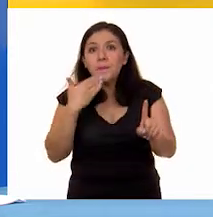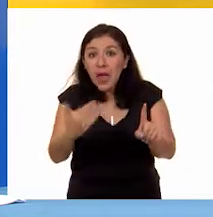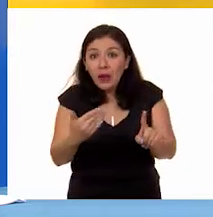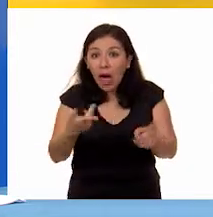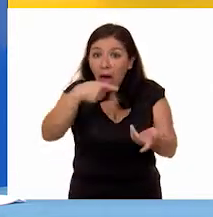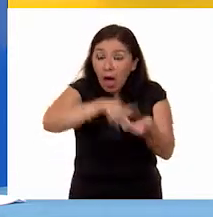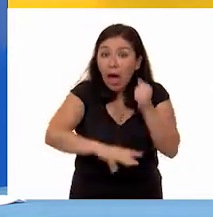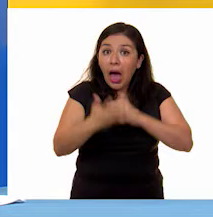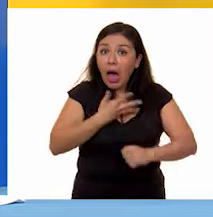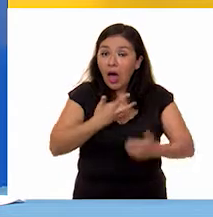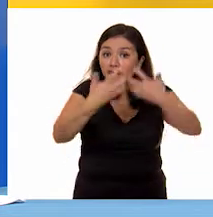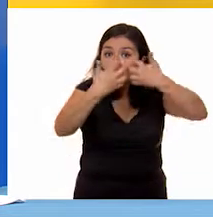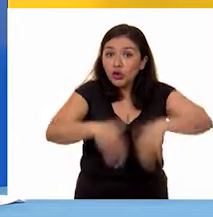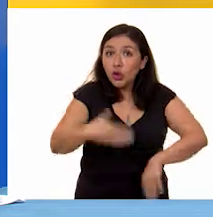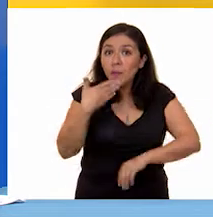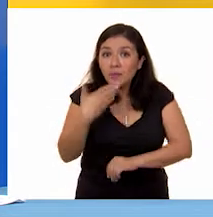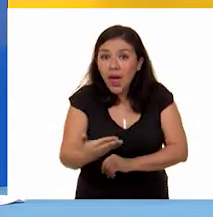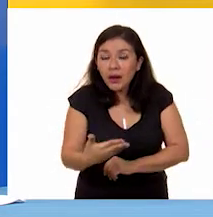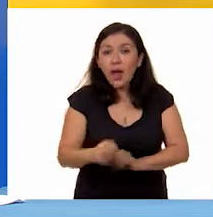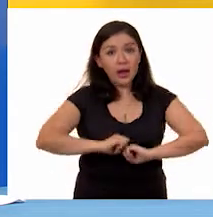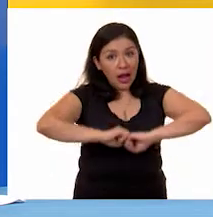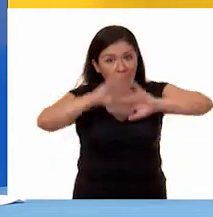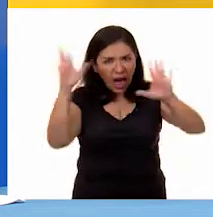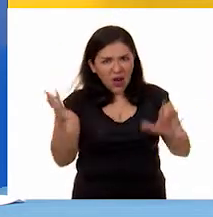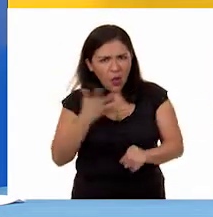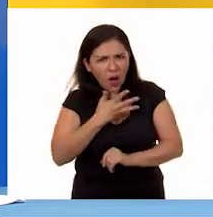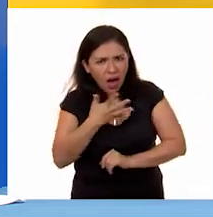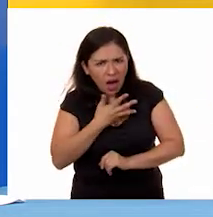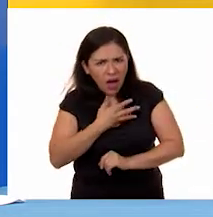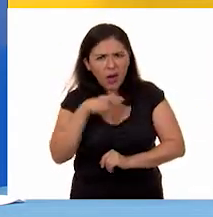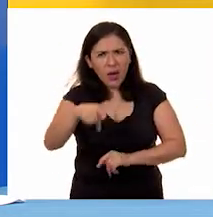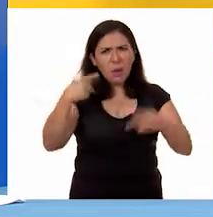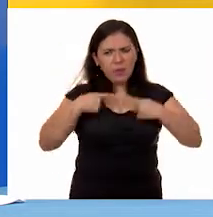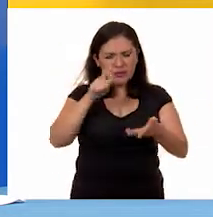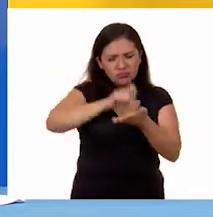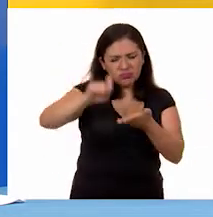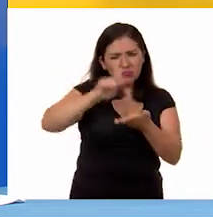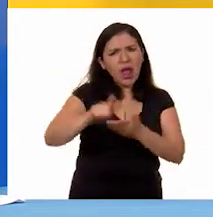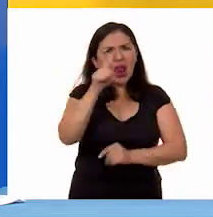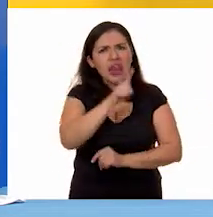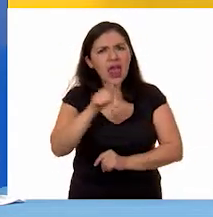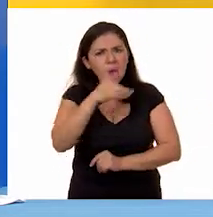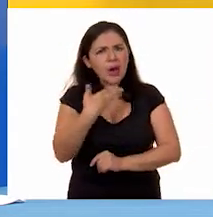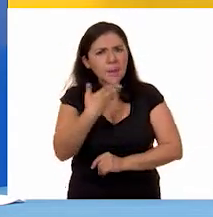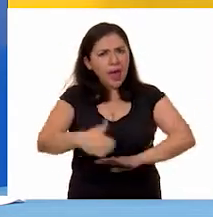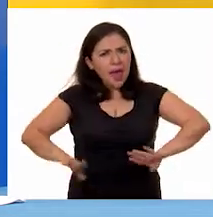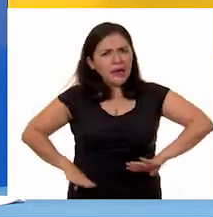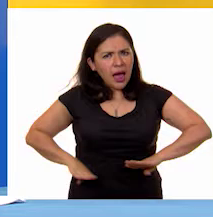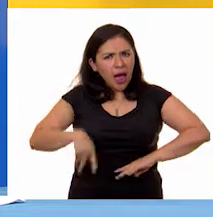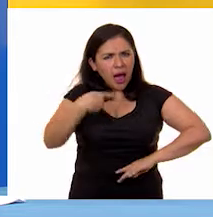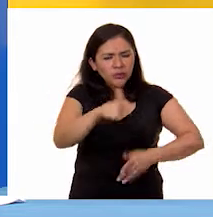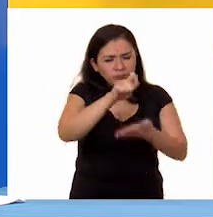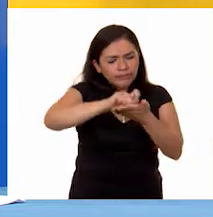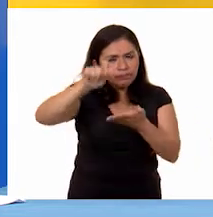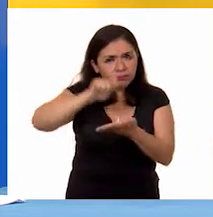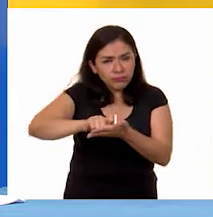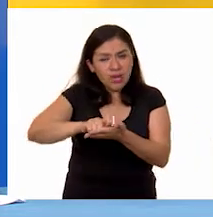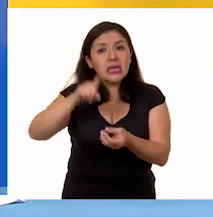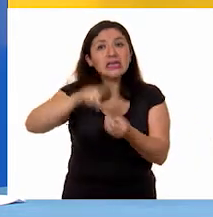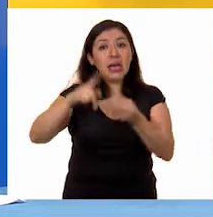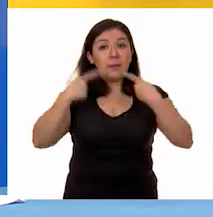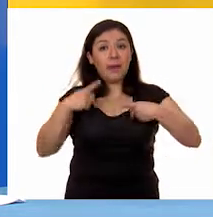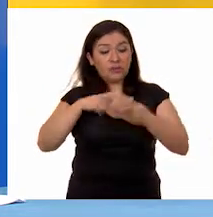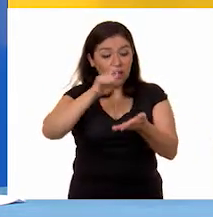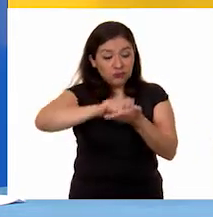parte cumple con su función, si es clara, si el autor utiliza un lenguaje adecuado al tipo de texto, si quienes